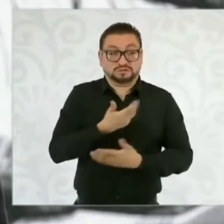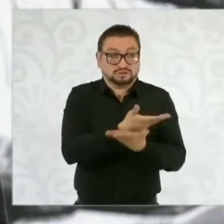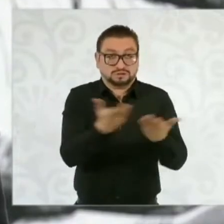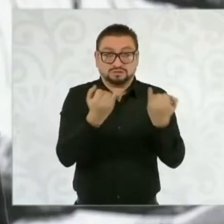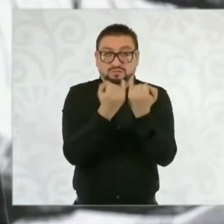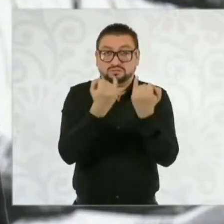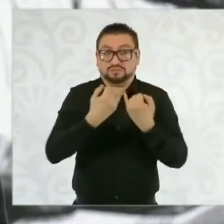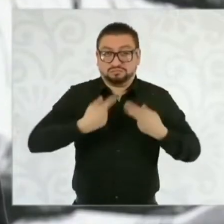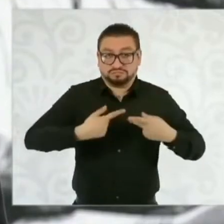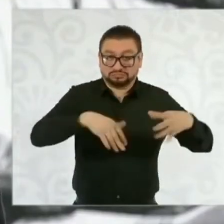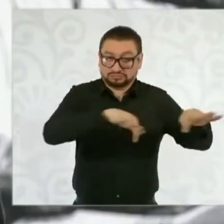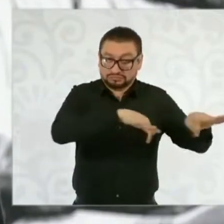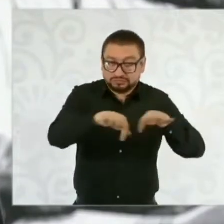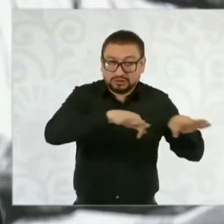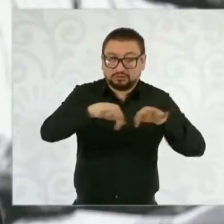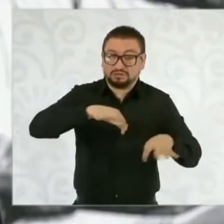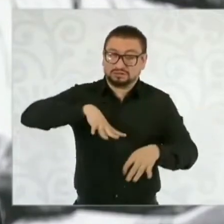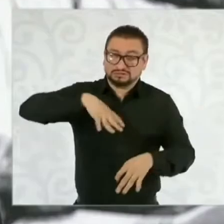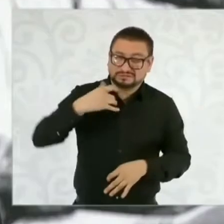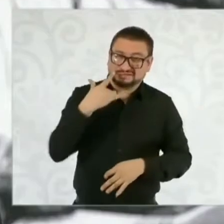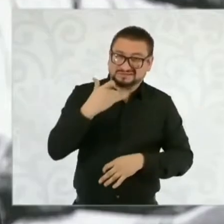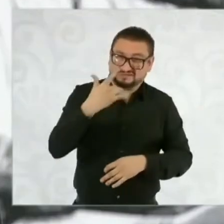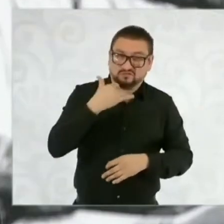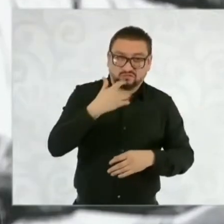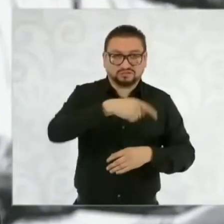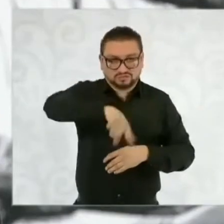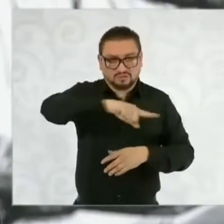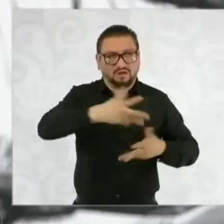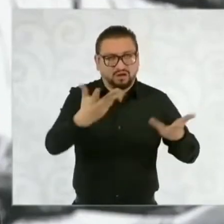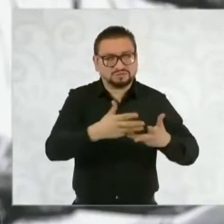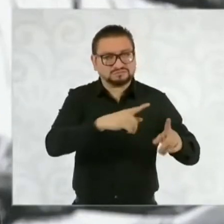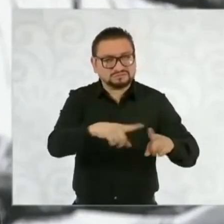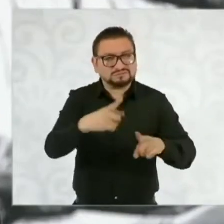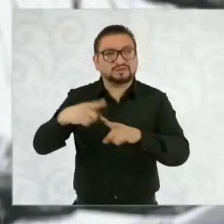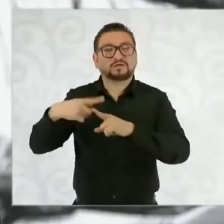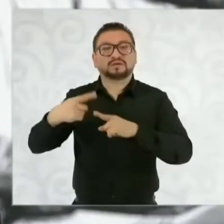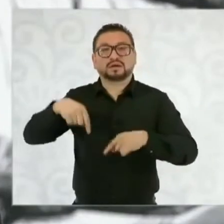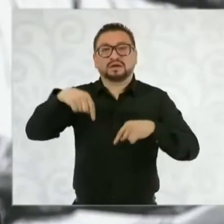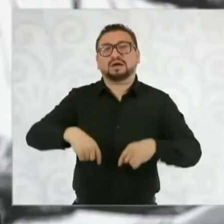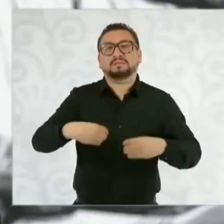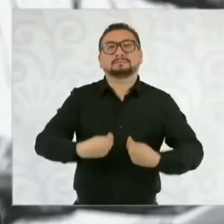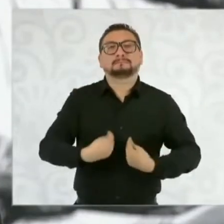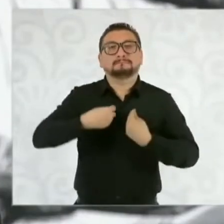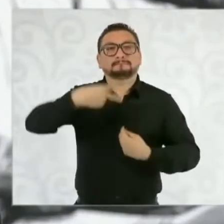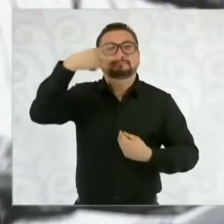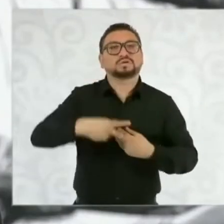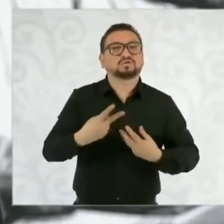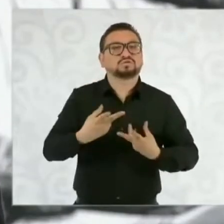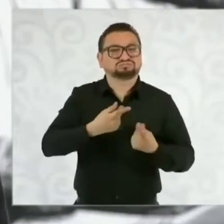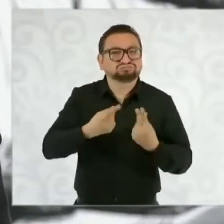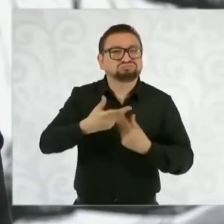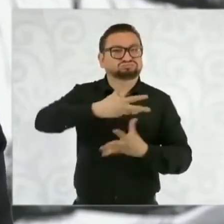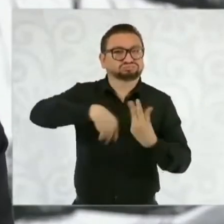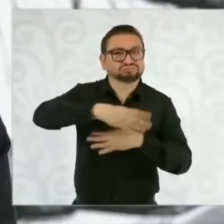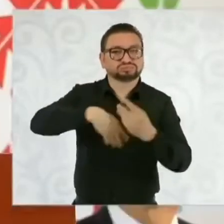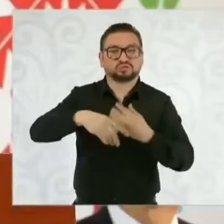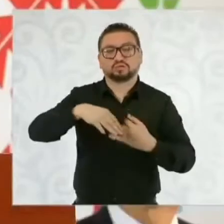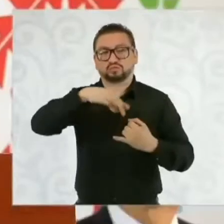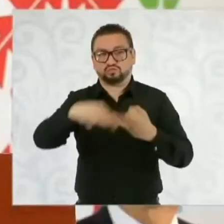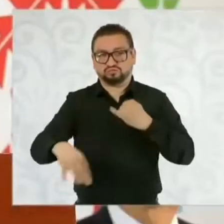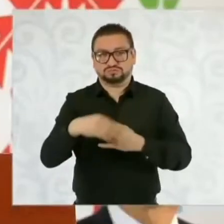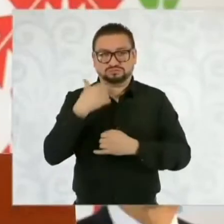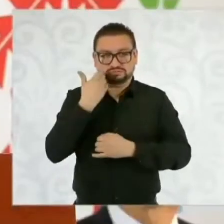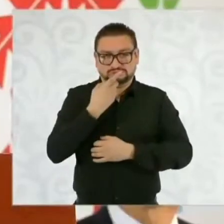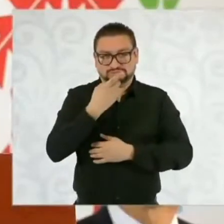trabajadores que dedican siempre sus esfuerzos para dar dinamismo a la vida productiva de México. Y para finalizar,